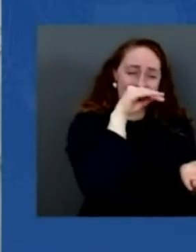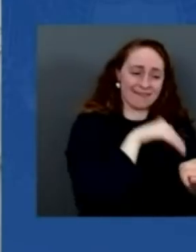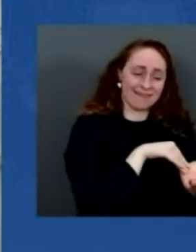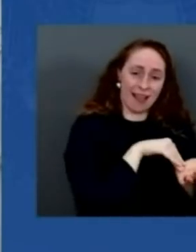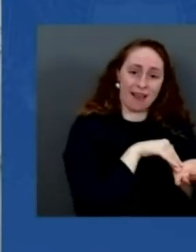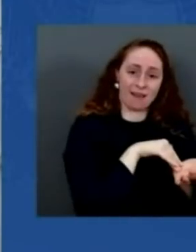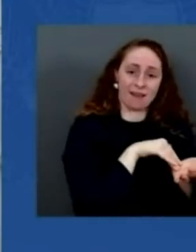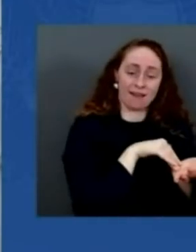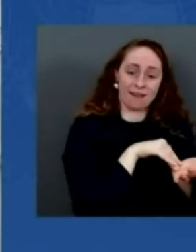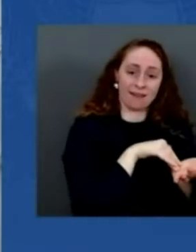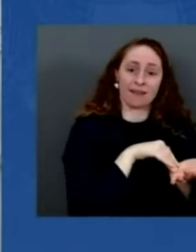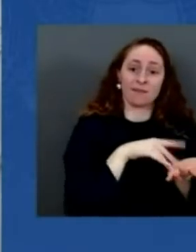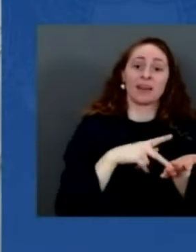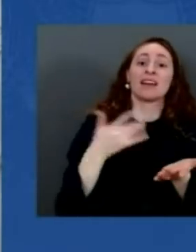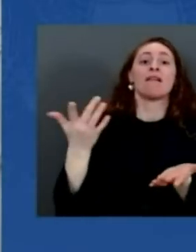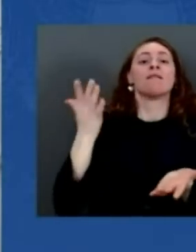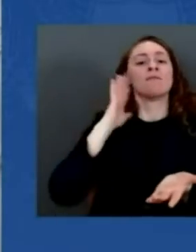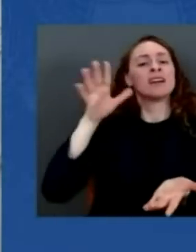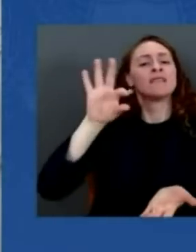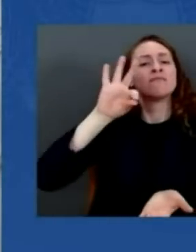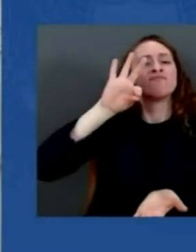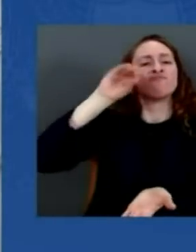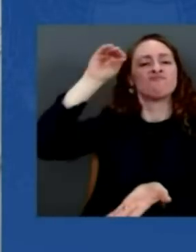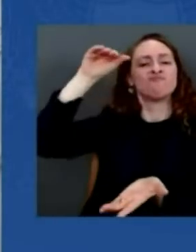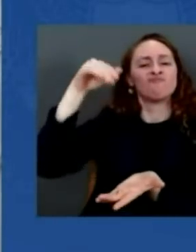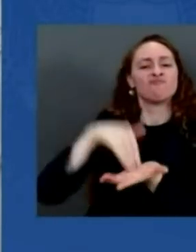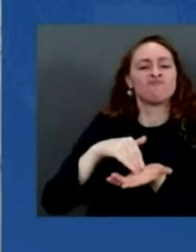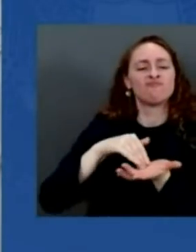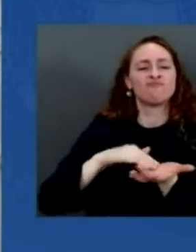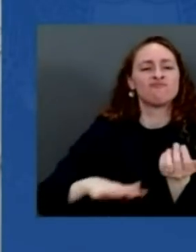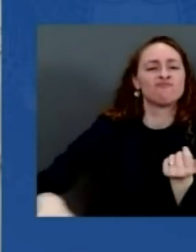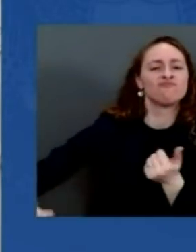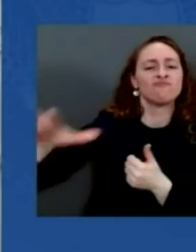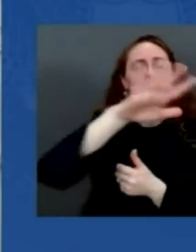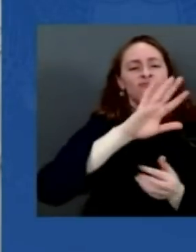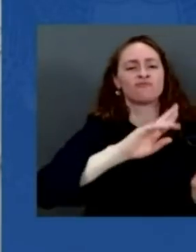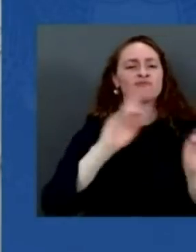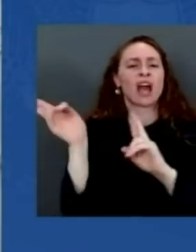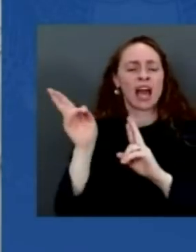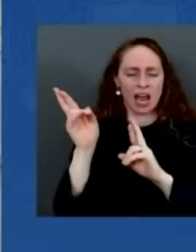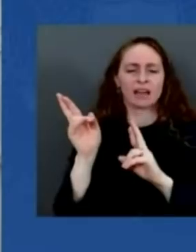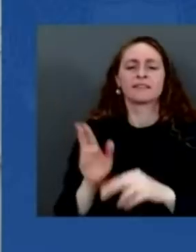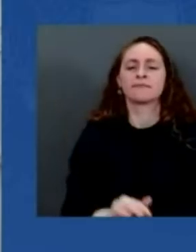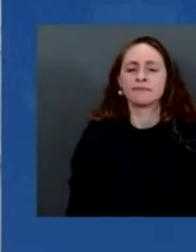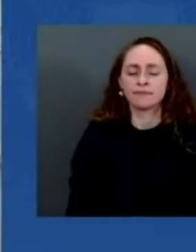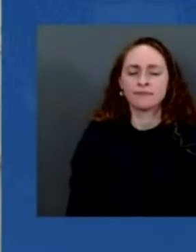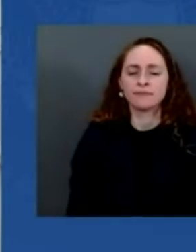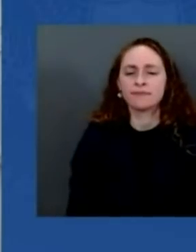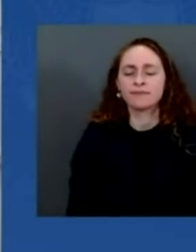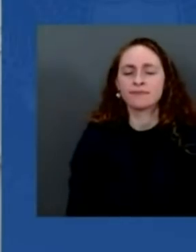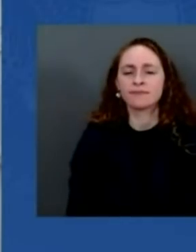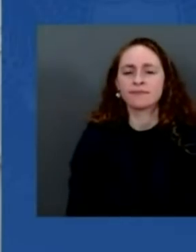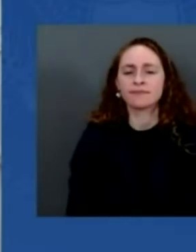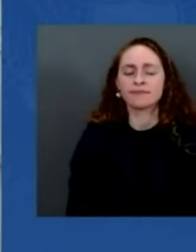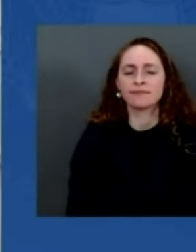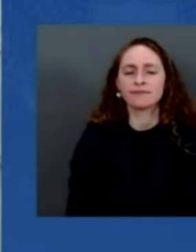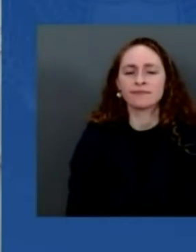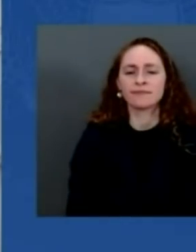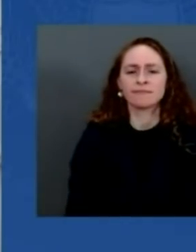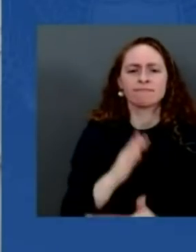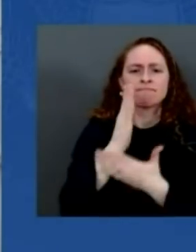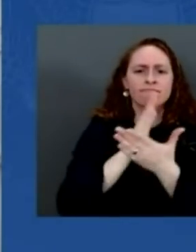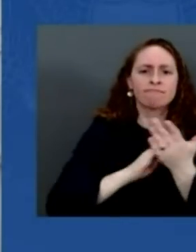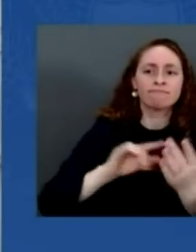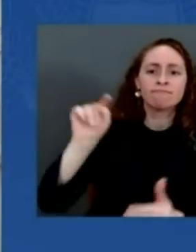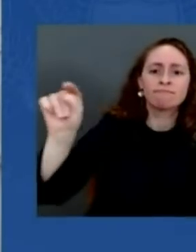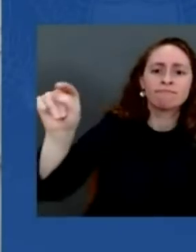declaraciones engañosas para desalentar a la población a vacunarse los científicos bueno pues hasta el momento aún